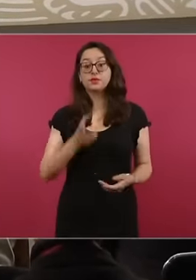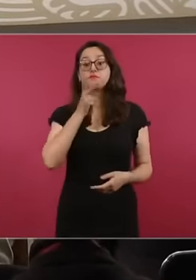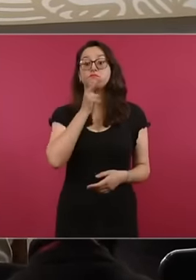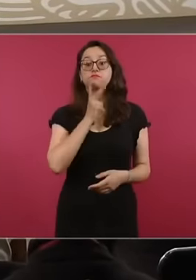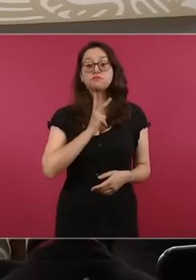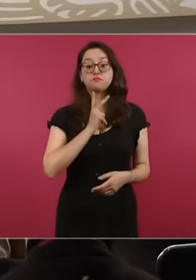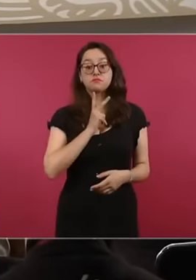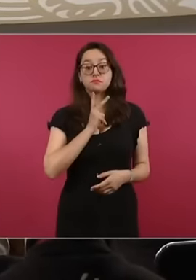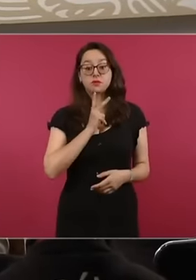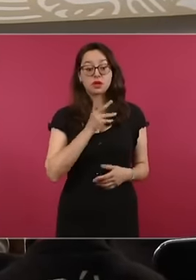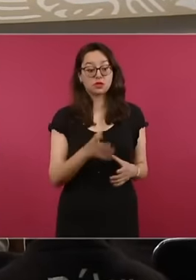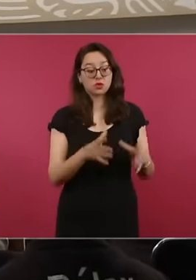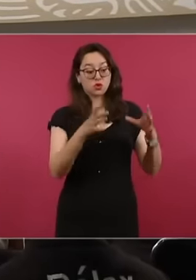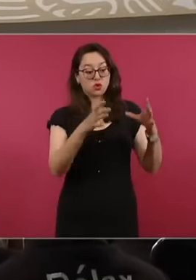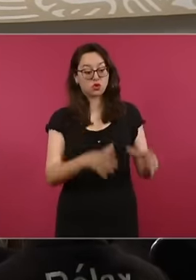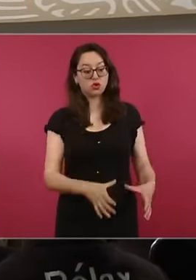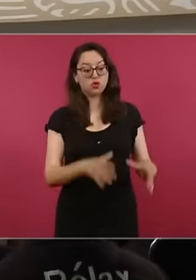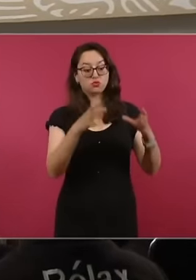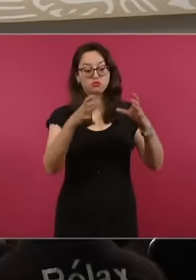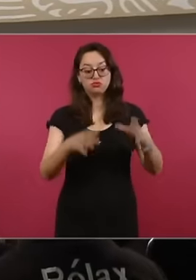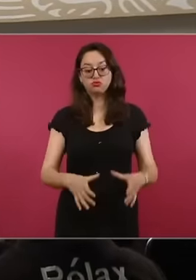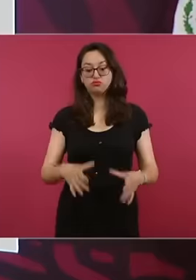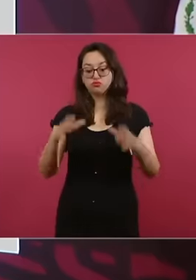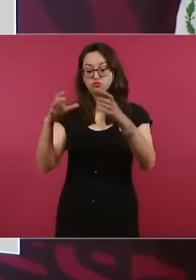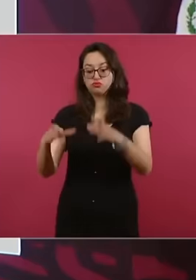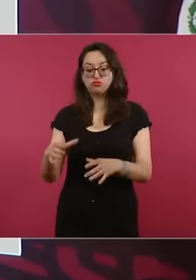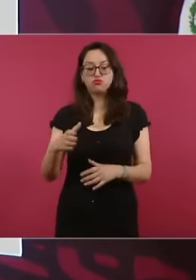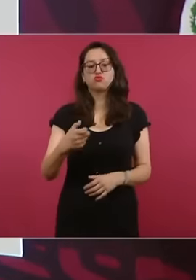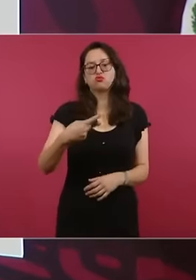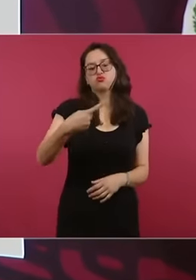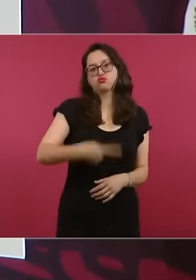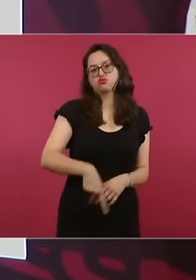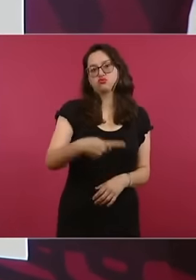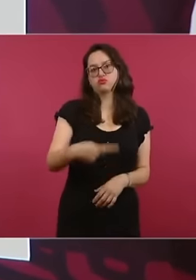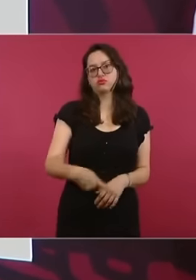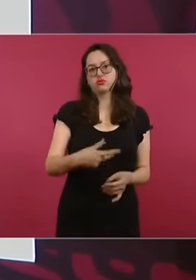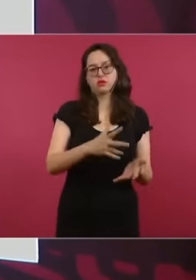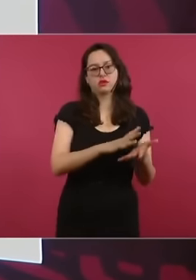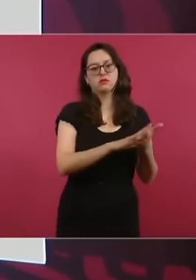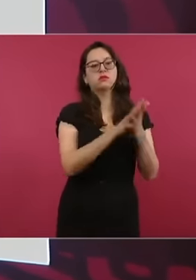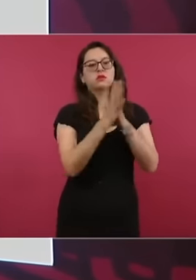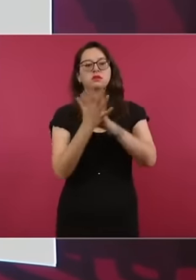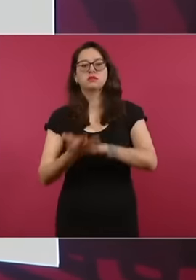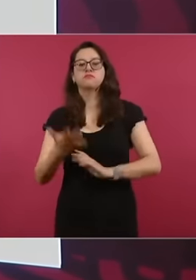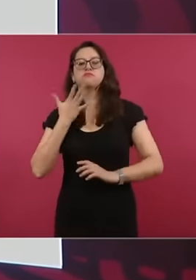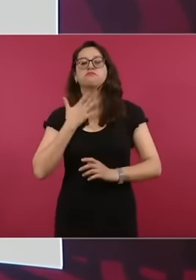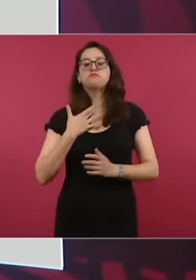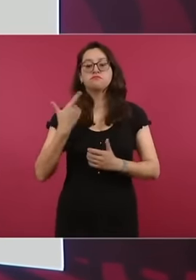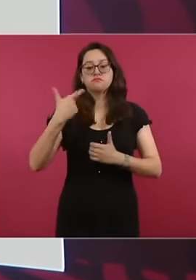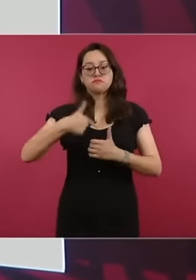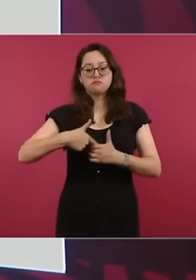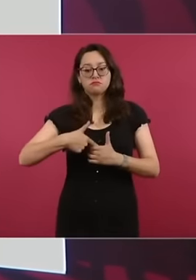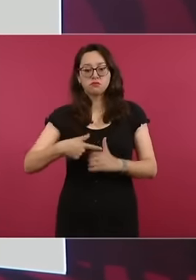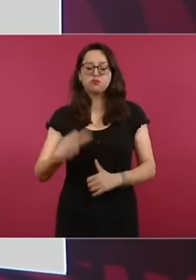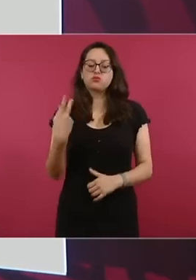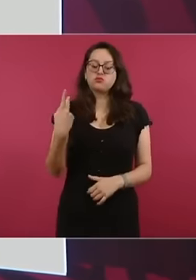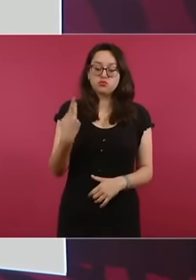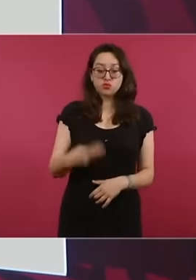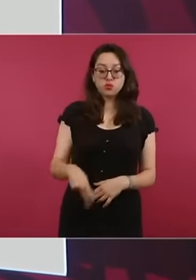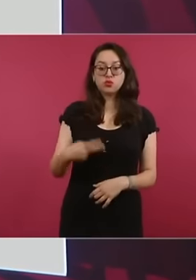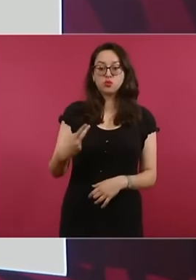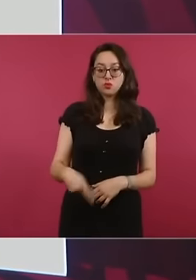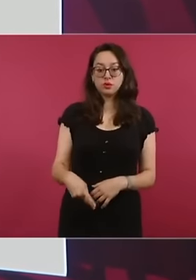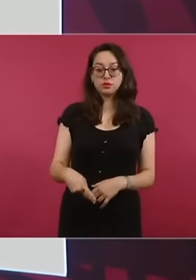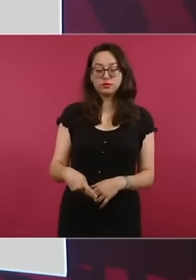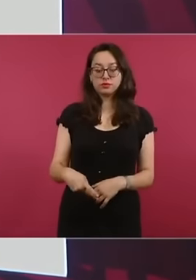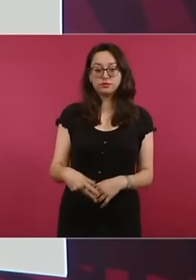gran cantidad en nuestro país. Pero no es